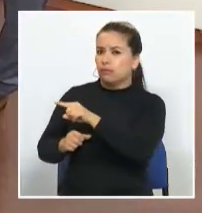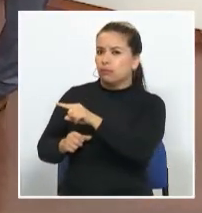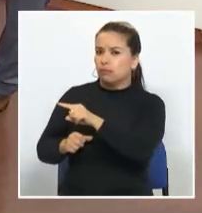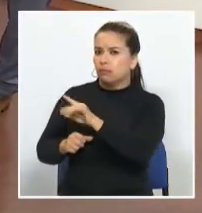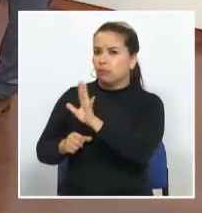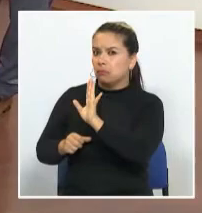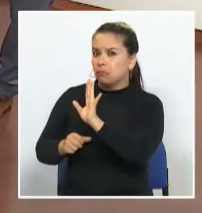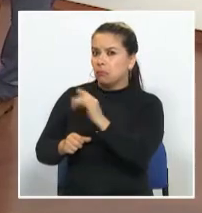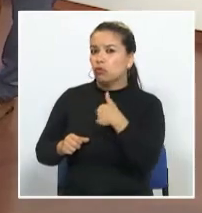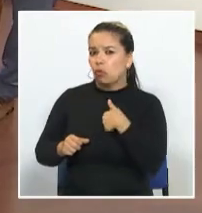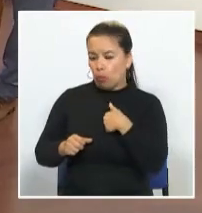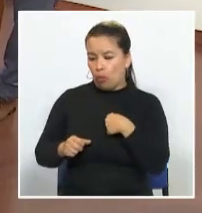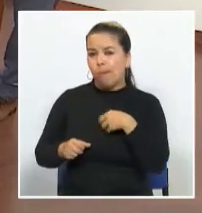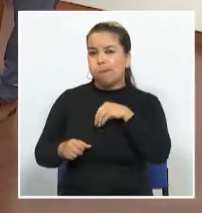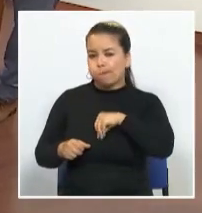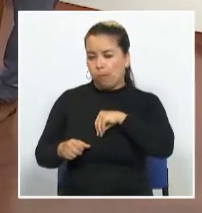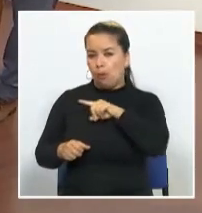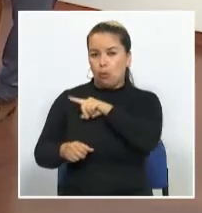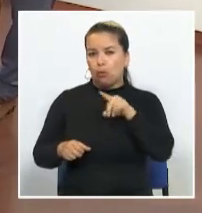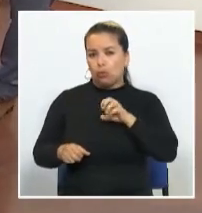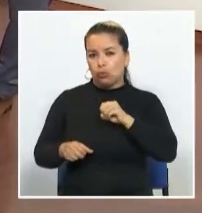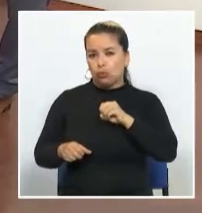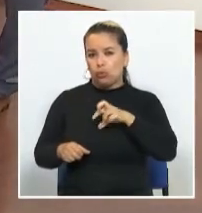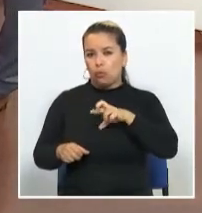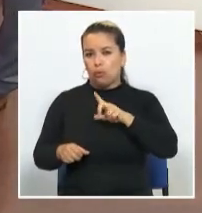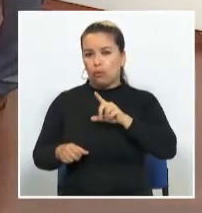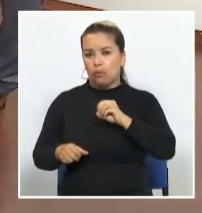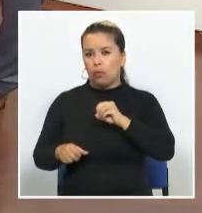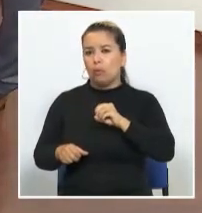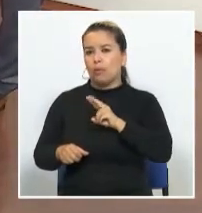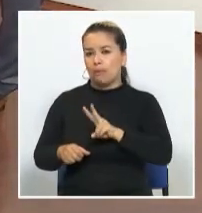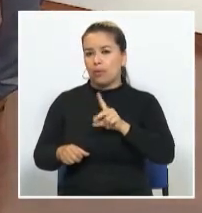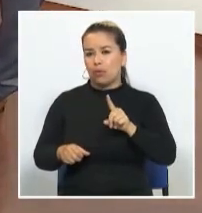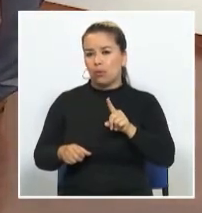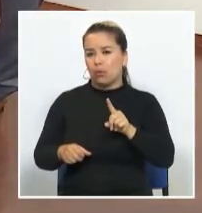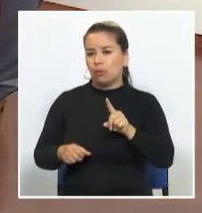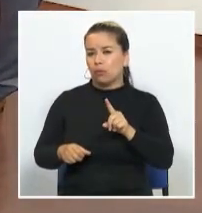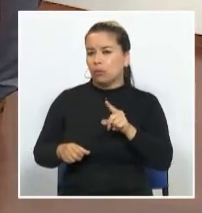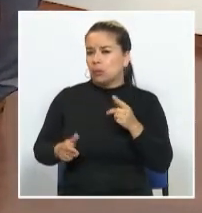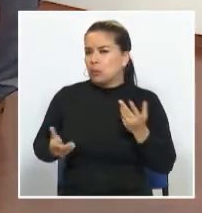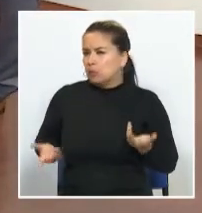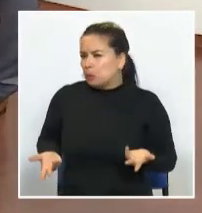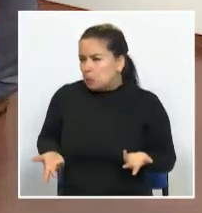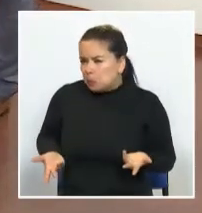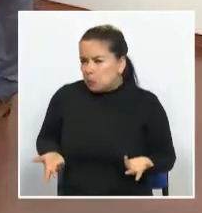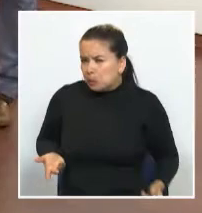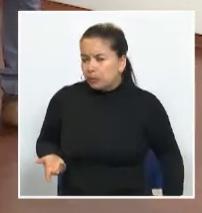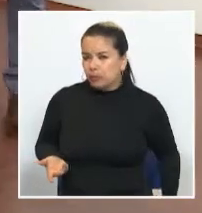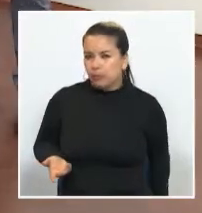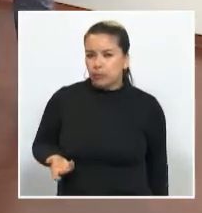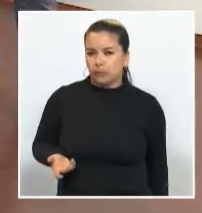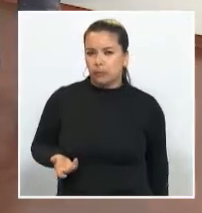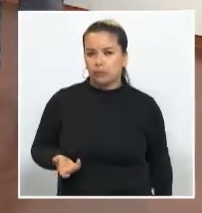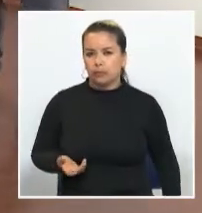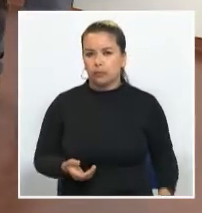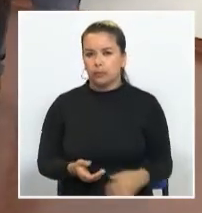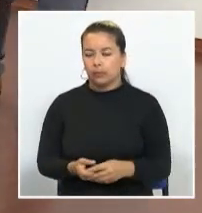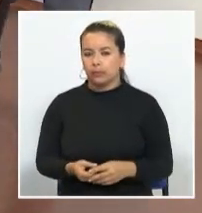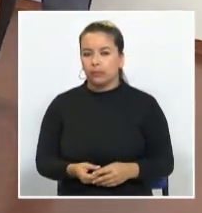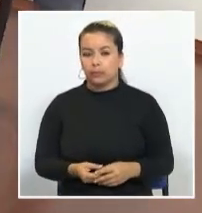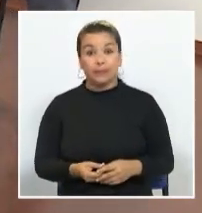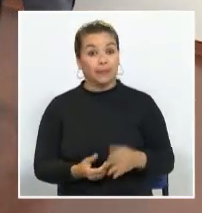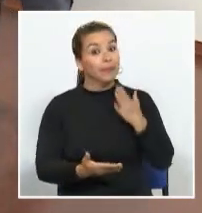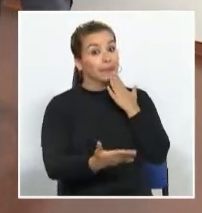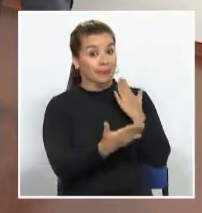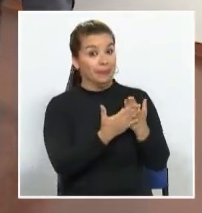un soplo y que está en 21, la gradiente está en 21, entonces... Bueno, Blanca, muchas